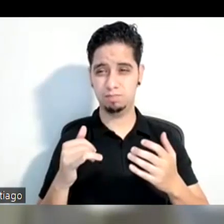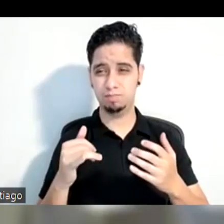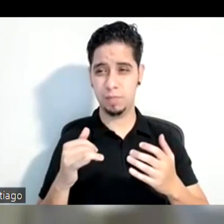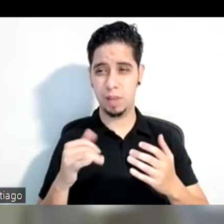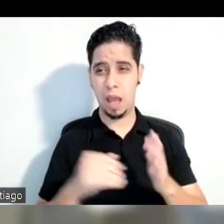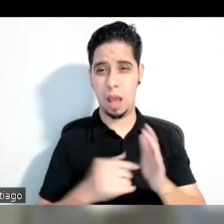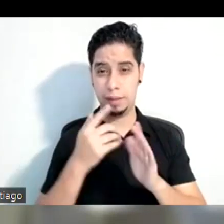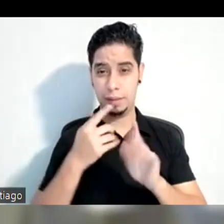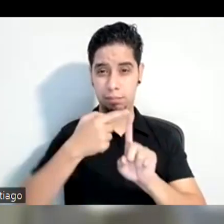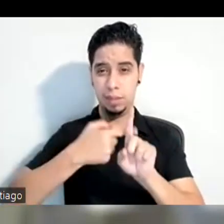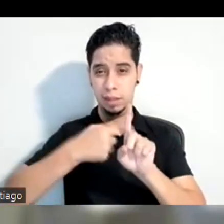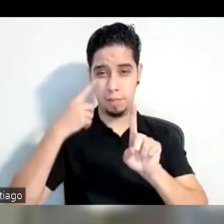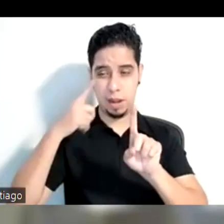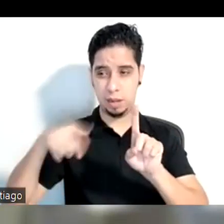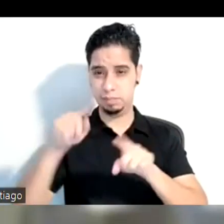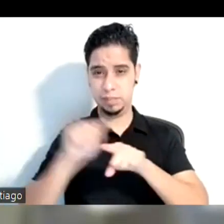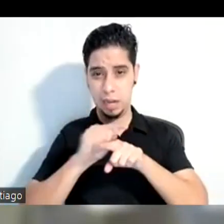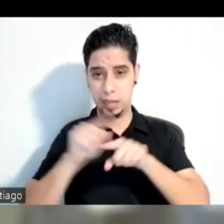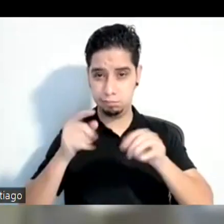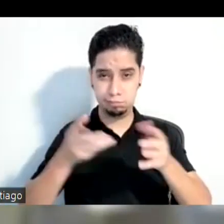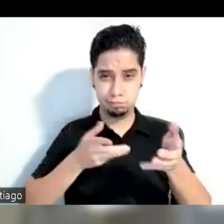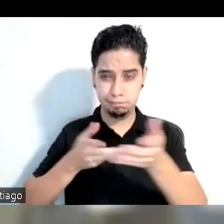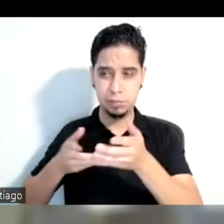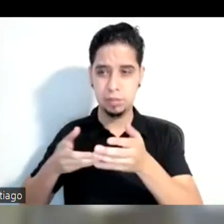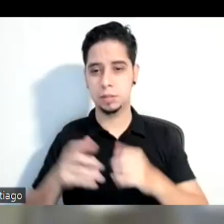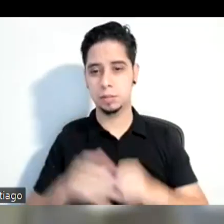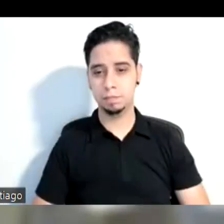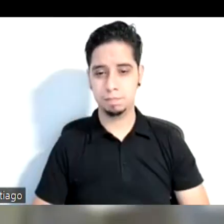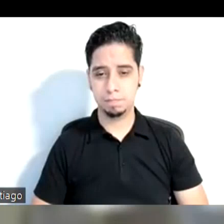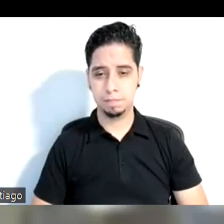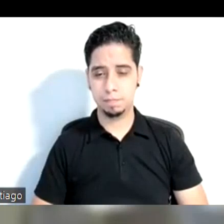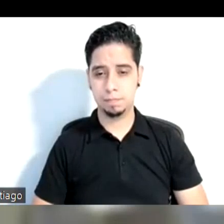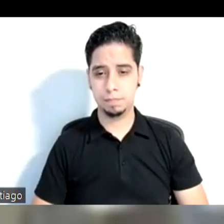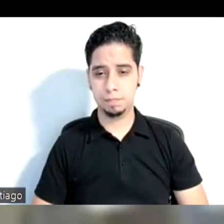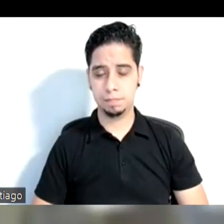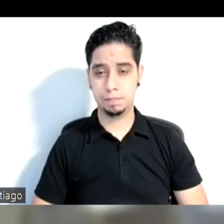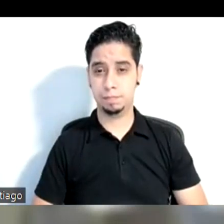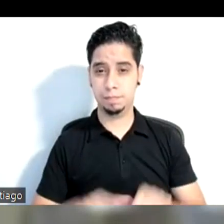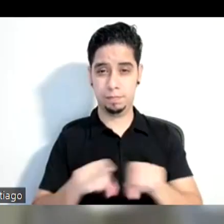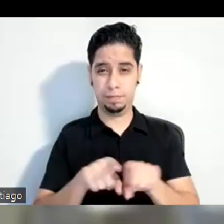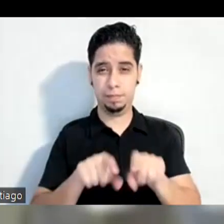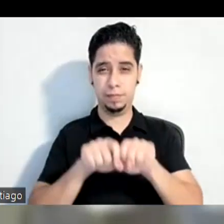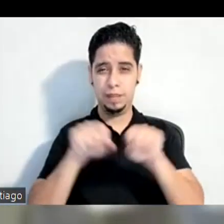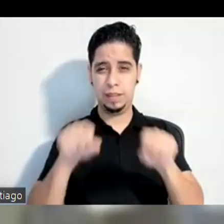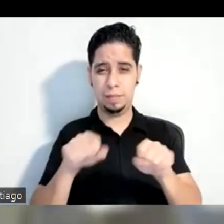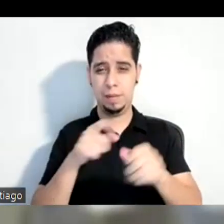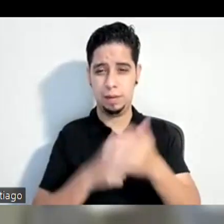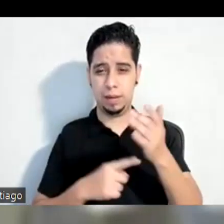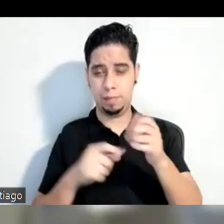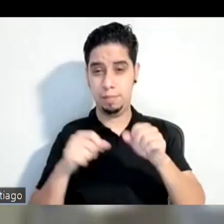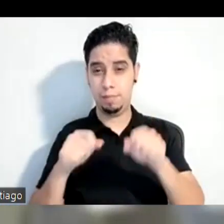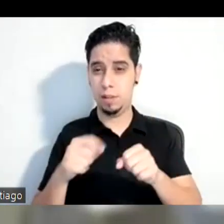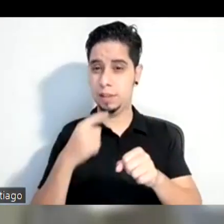en entrenarlo. O sea que. Bueno, y que también el sistema, hay sistemas que te pueden dar